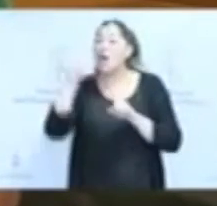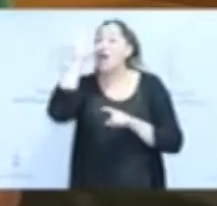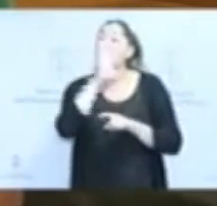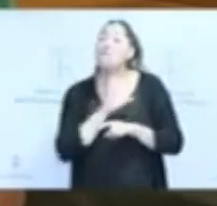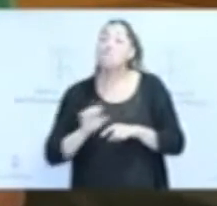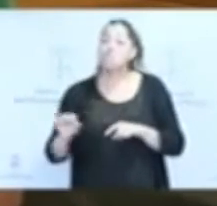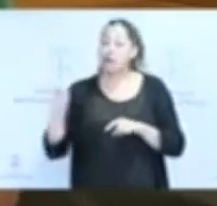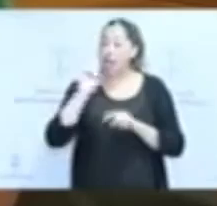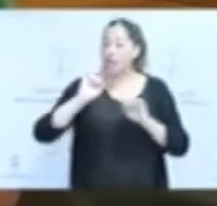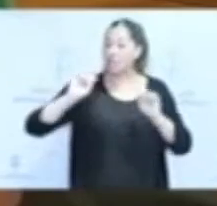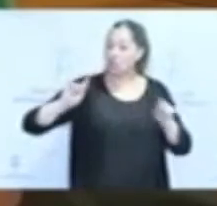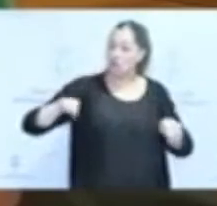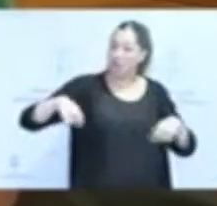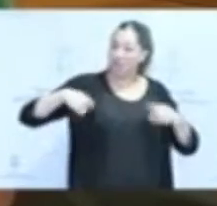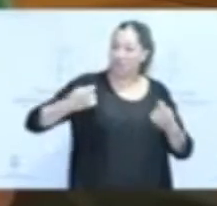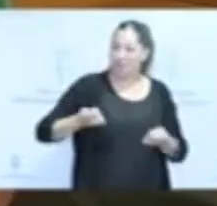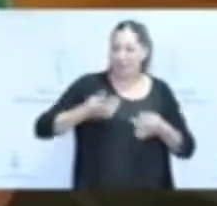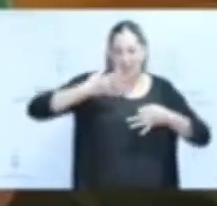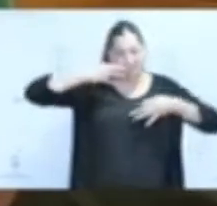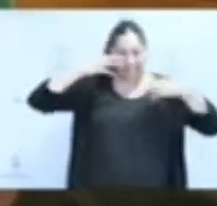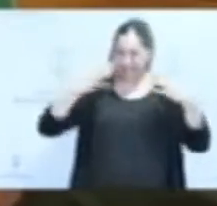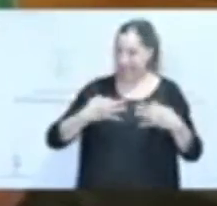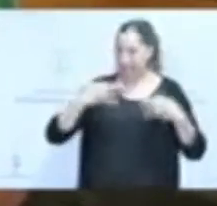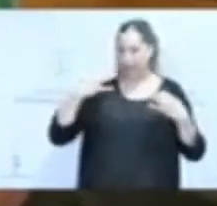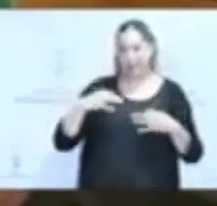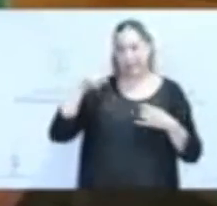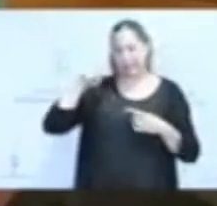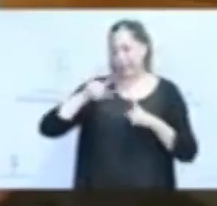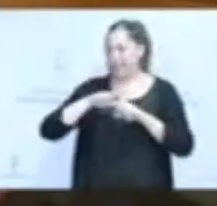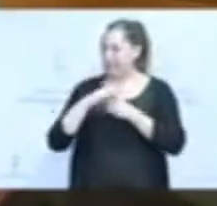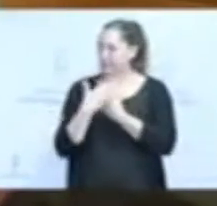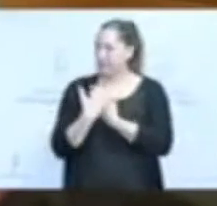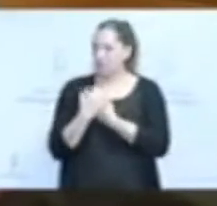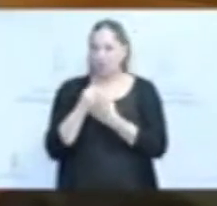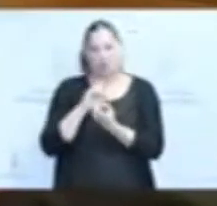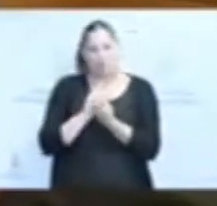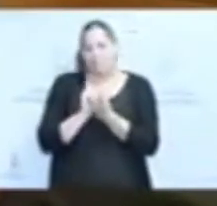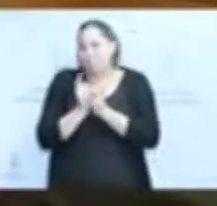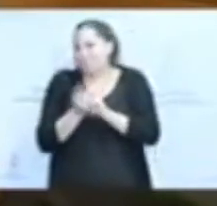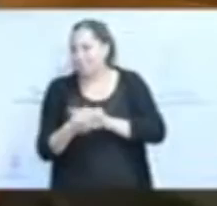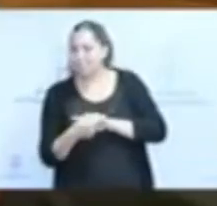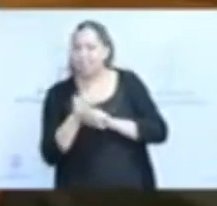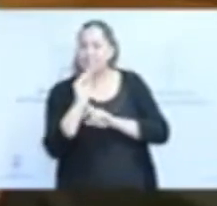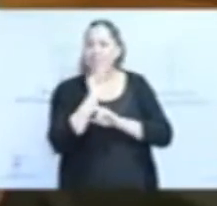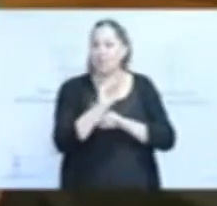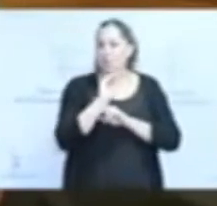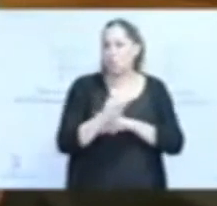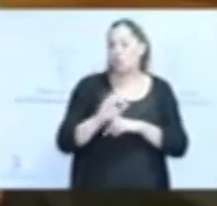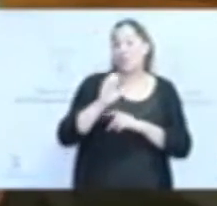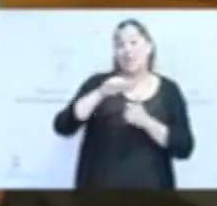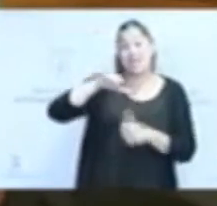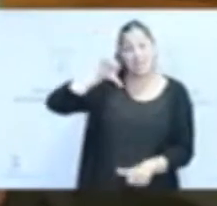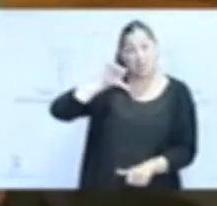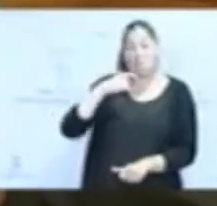lo decía. Usted, en uno de los últimos plenos que teníamos, contestaba una pregunta sobre el caso de la EDAR en Sison, viniendo a decir que no